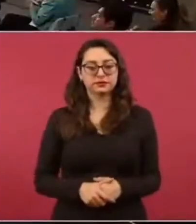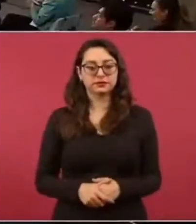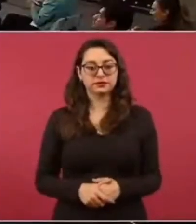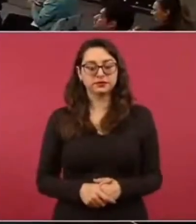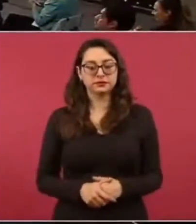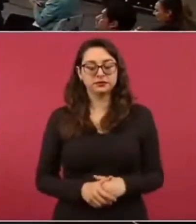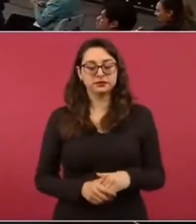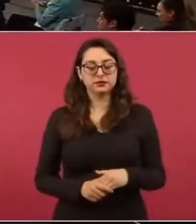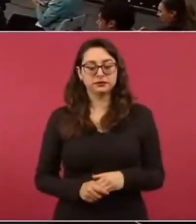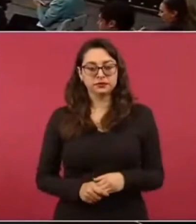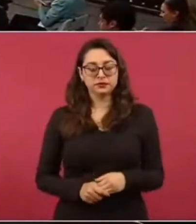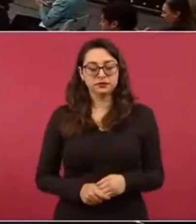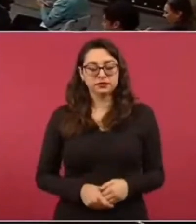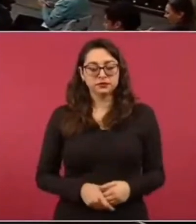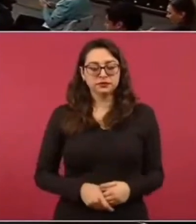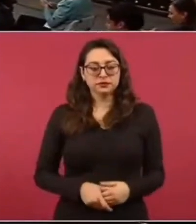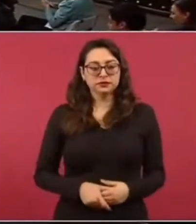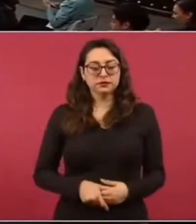Miren,